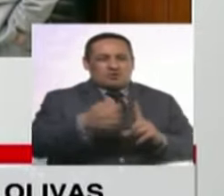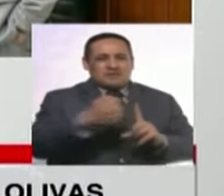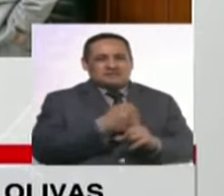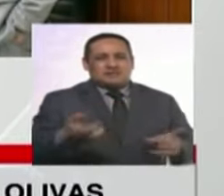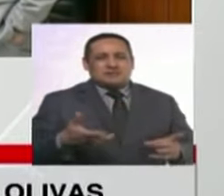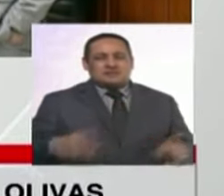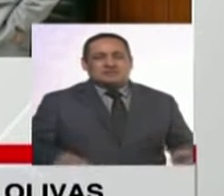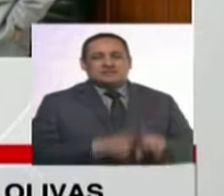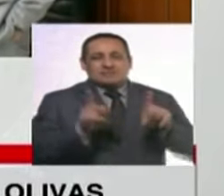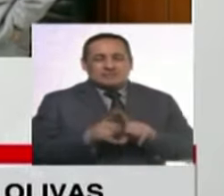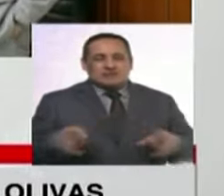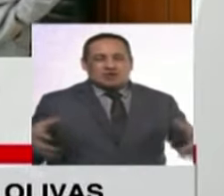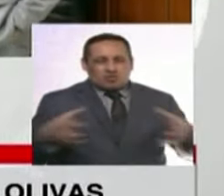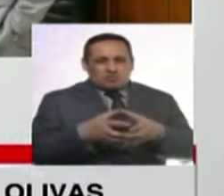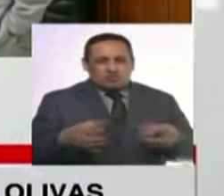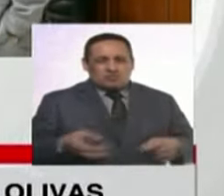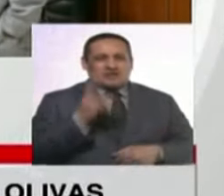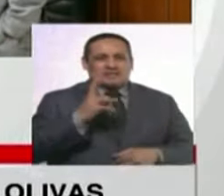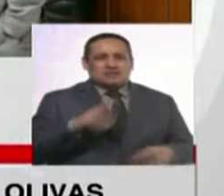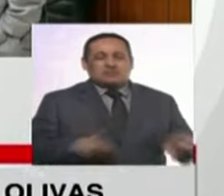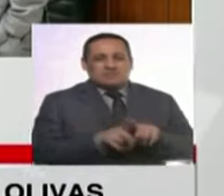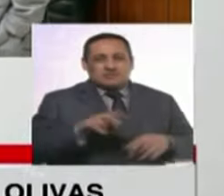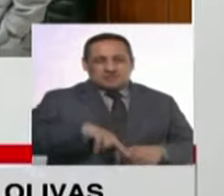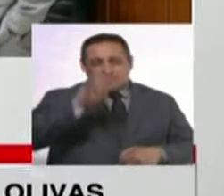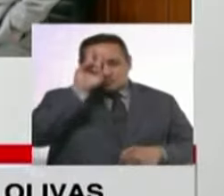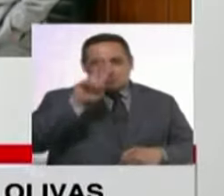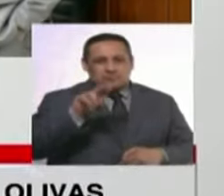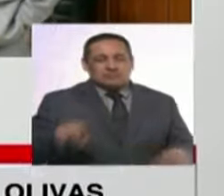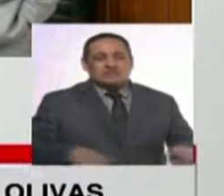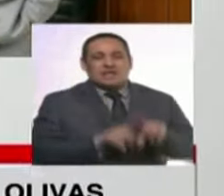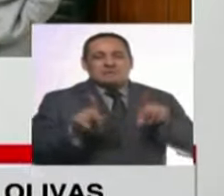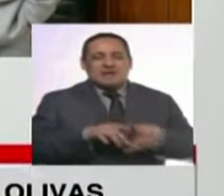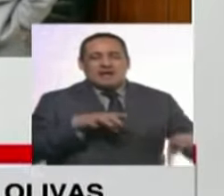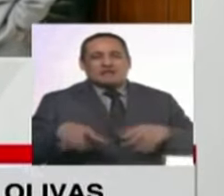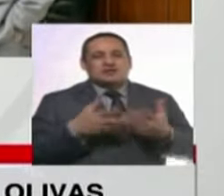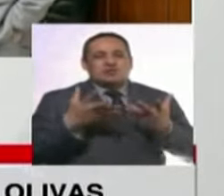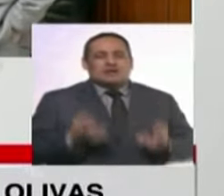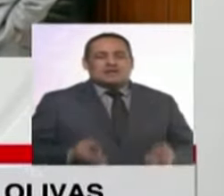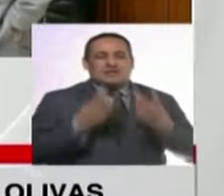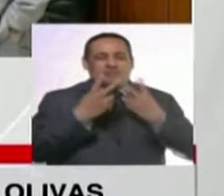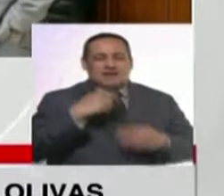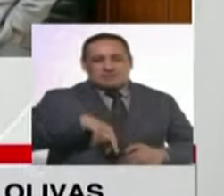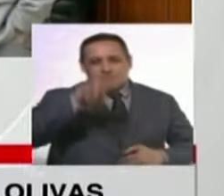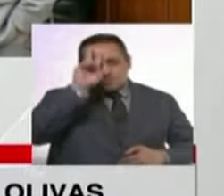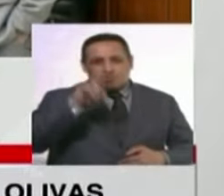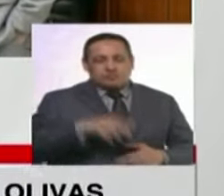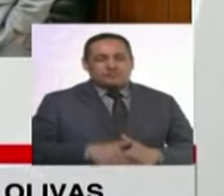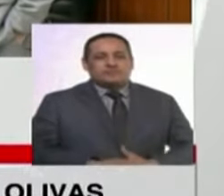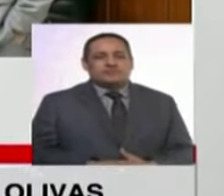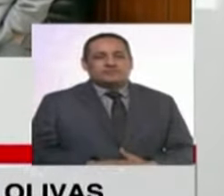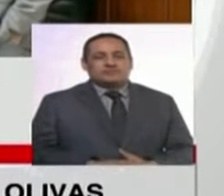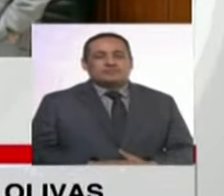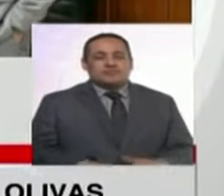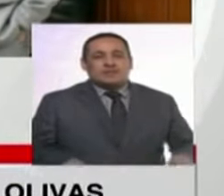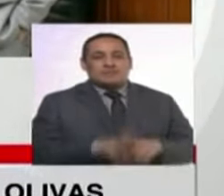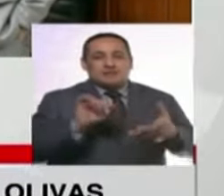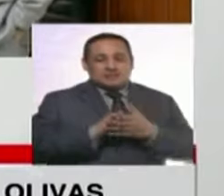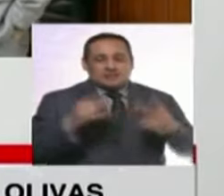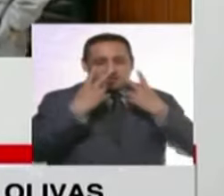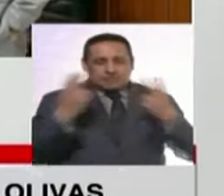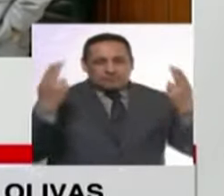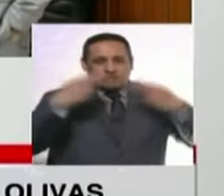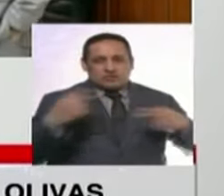y que junto a los delincuentes peruanos hacen lo que quieren en el Perú y que